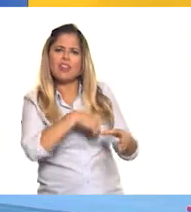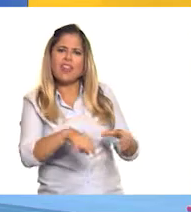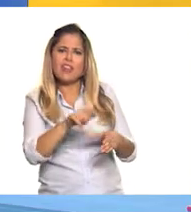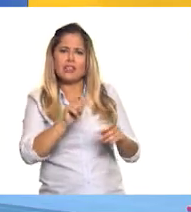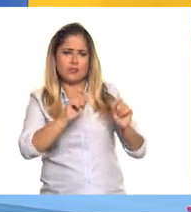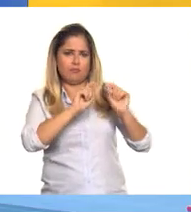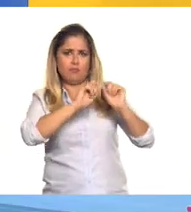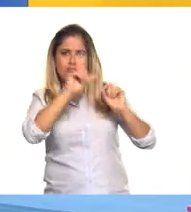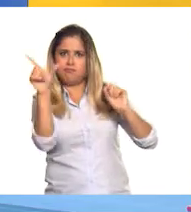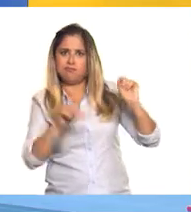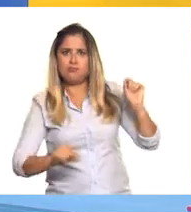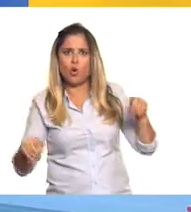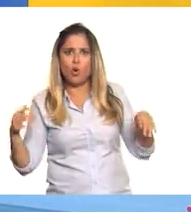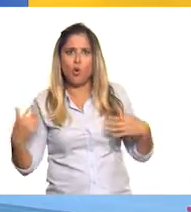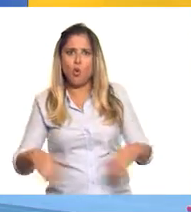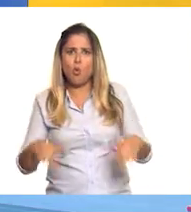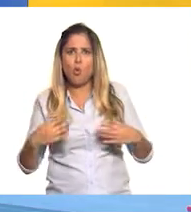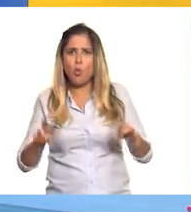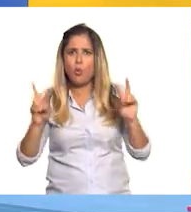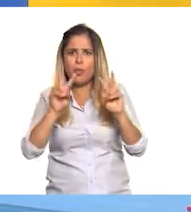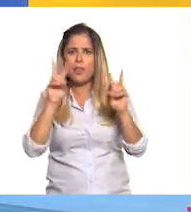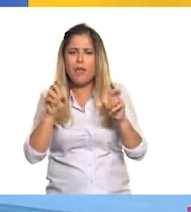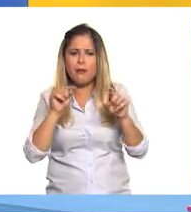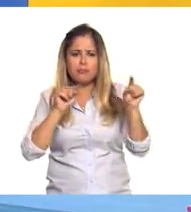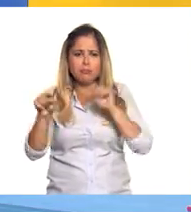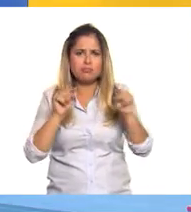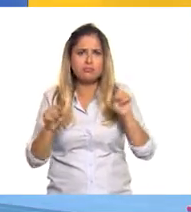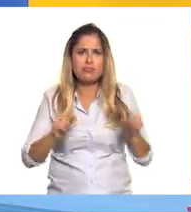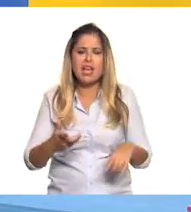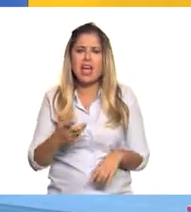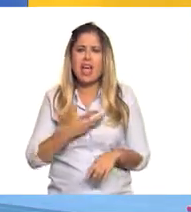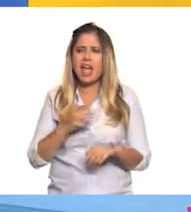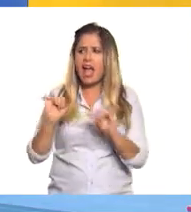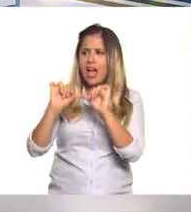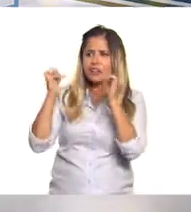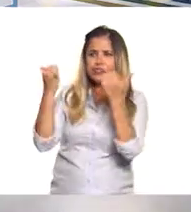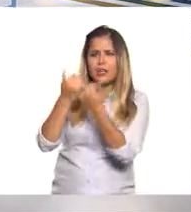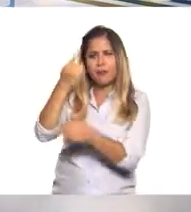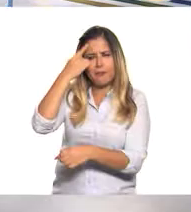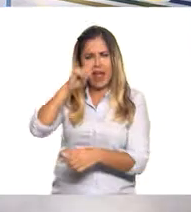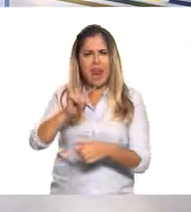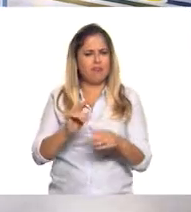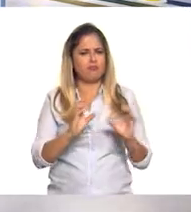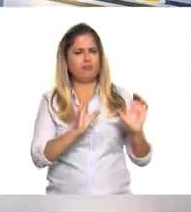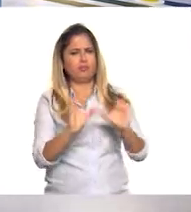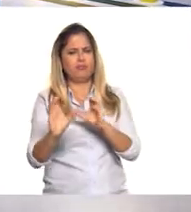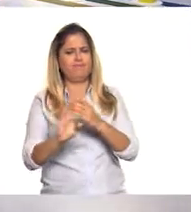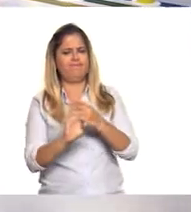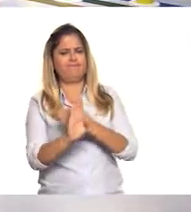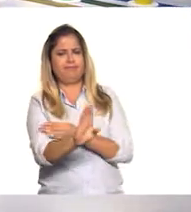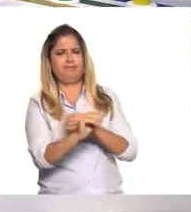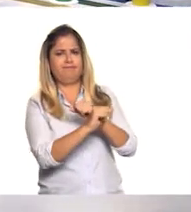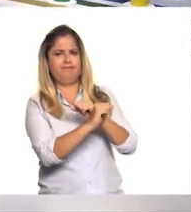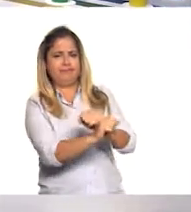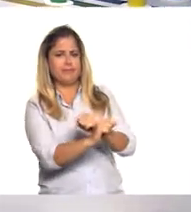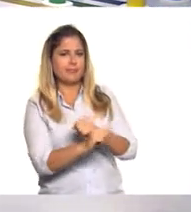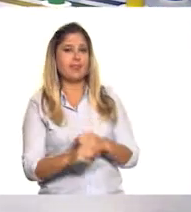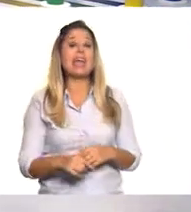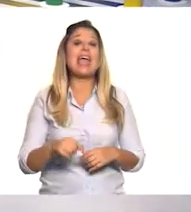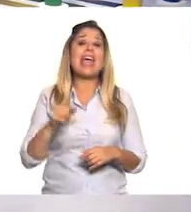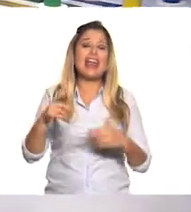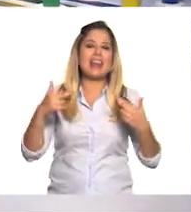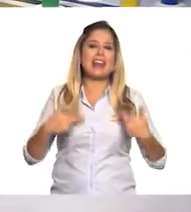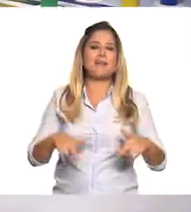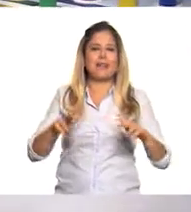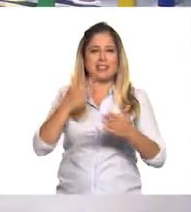nacional, que incluso existen organismos para prevenirla y evitarla? Pues como representante de nuestros estudiantes en